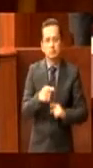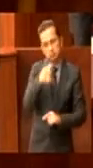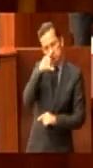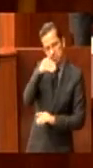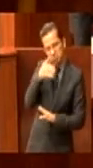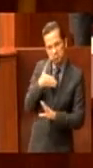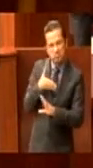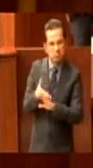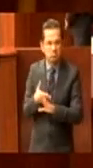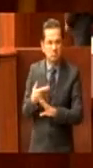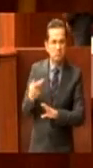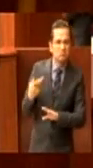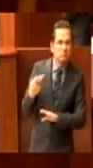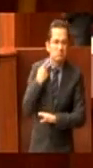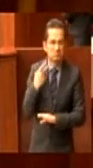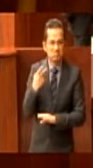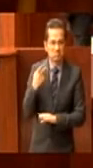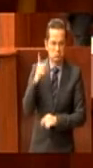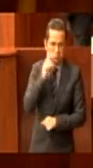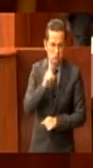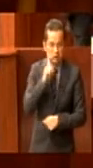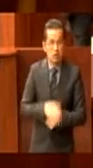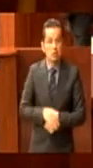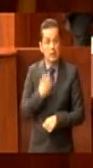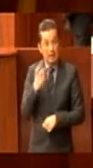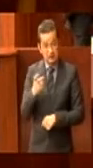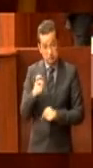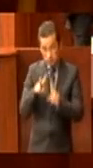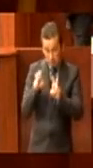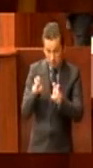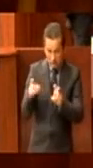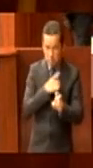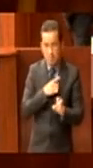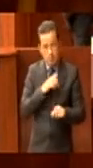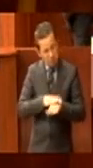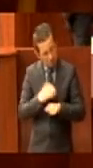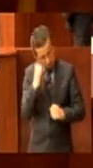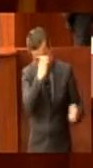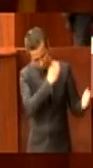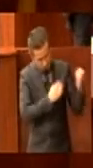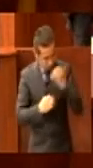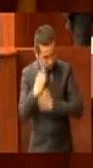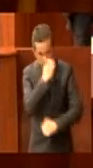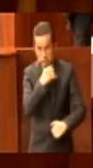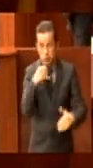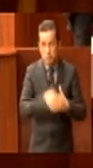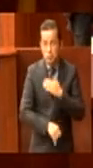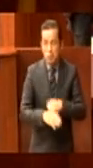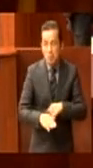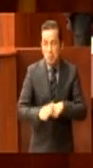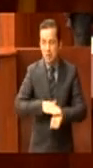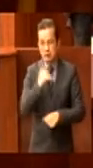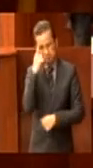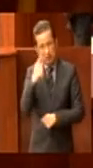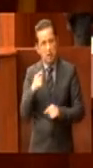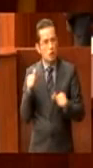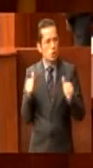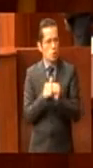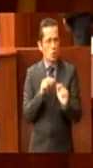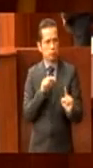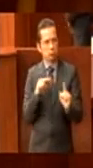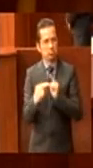a un escrupuloso análisis con perspectiva de género en este sentido una vez que